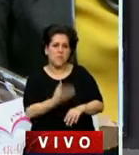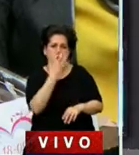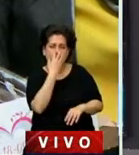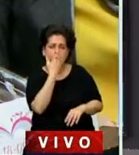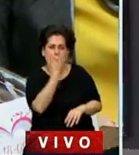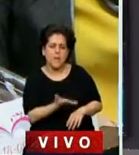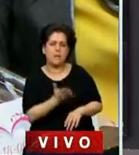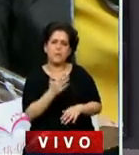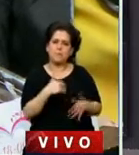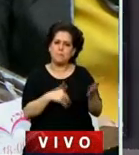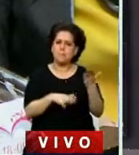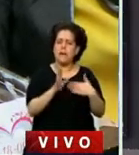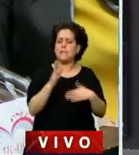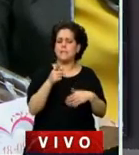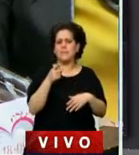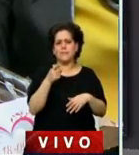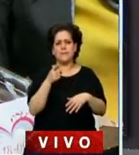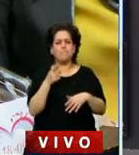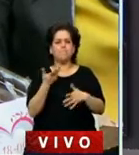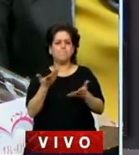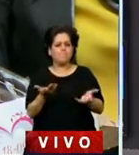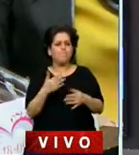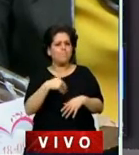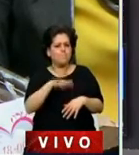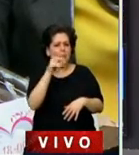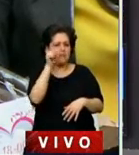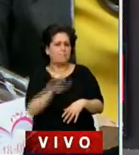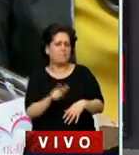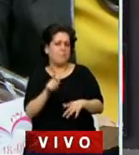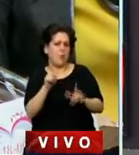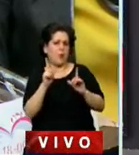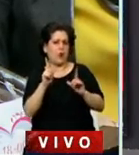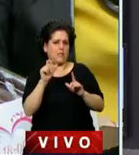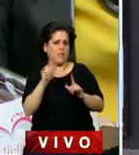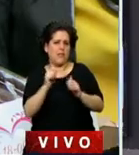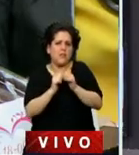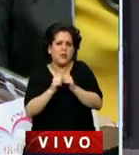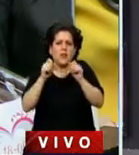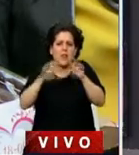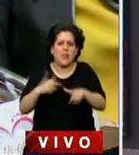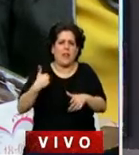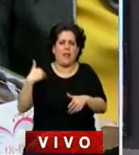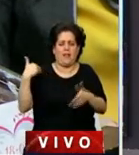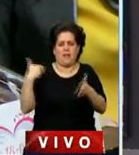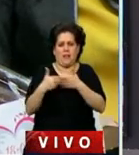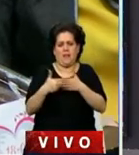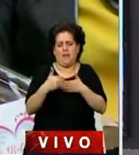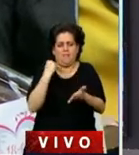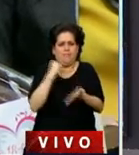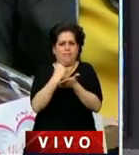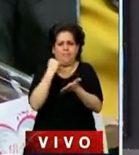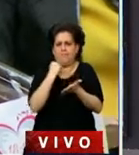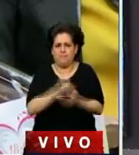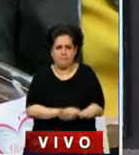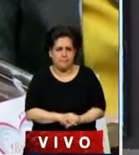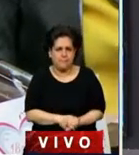más a los barrios más vulnerables. Es decir, que una serie de pedidos que hicimos fueron tenidos